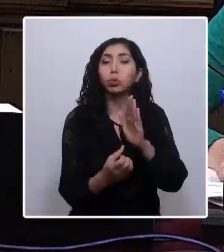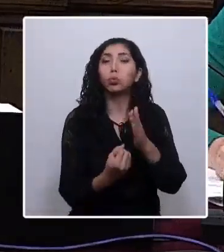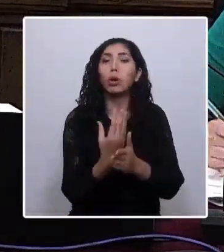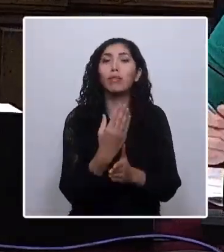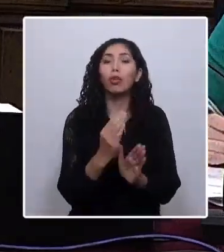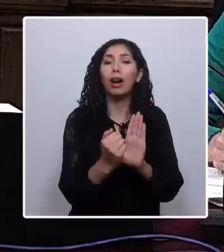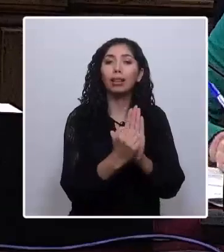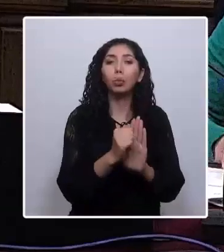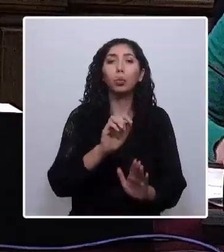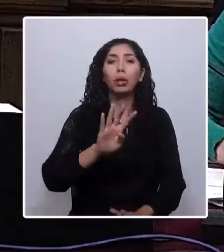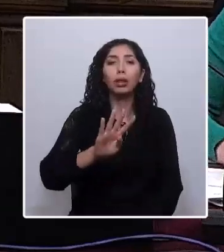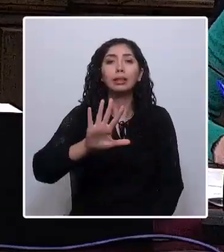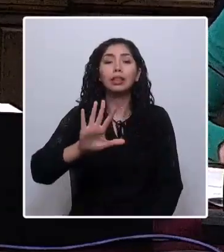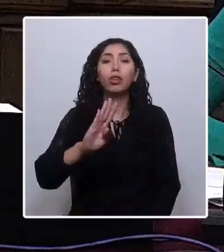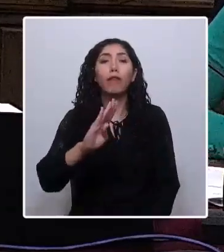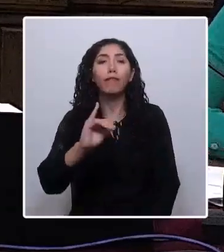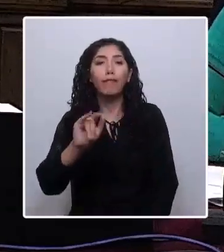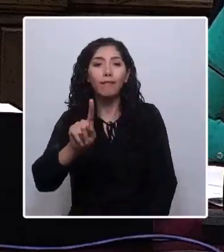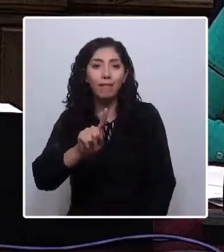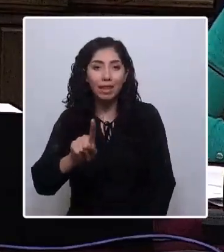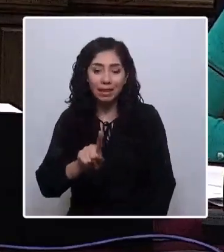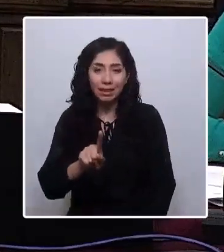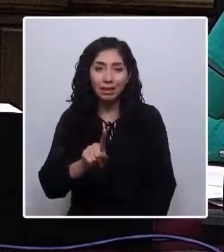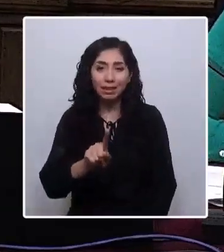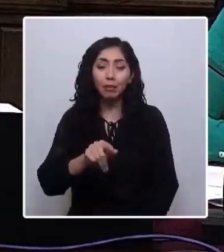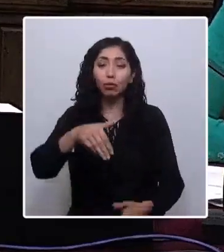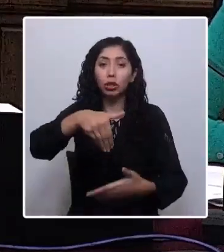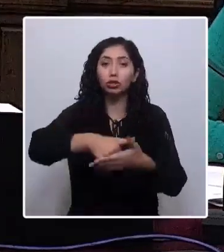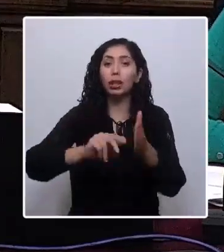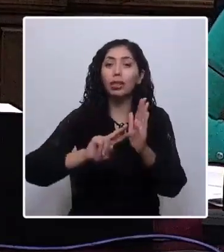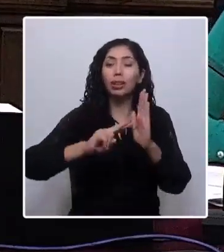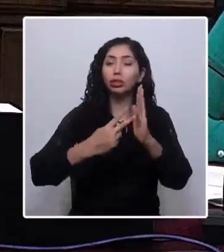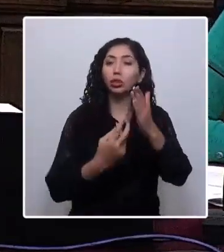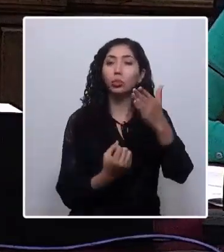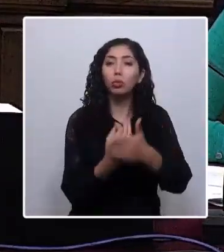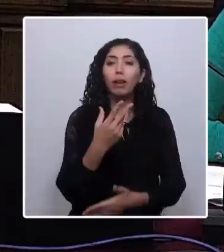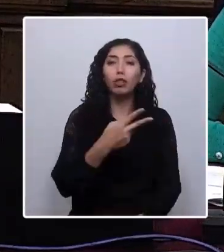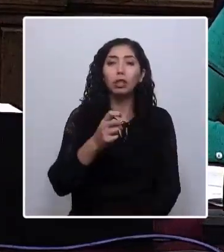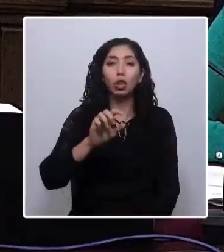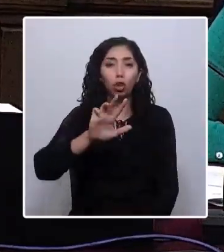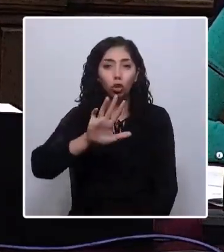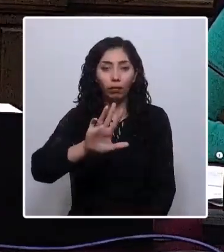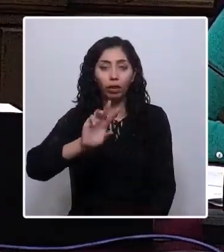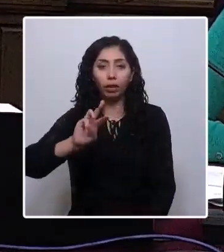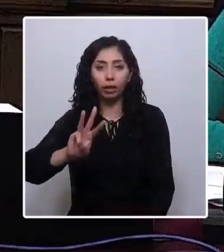bis. En votación, la indicación renovada 293.